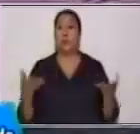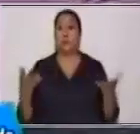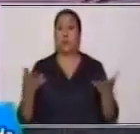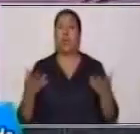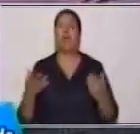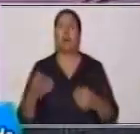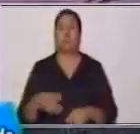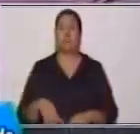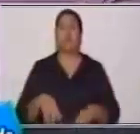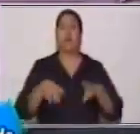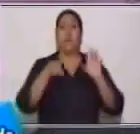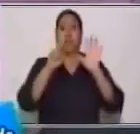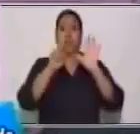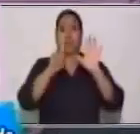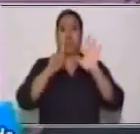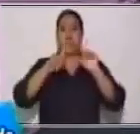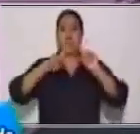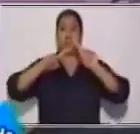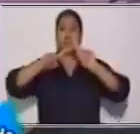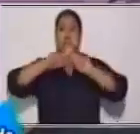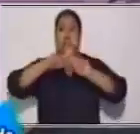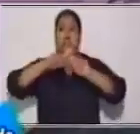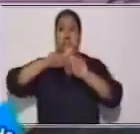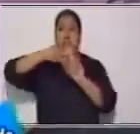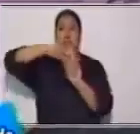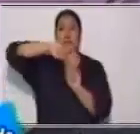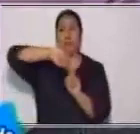6x más, haciendo las operaciones,